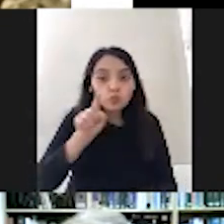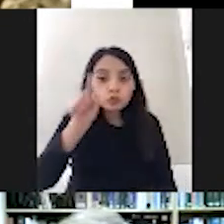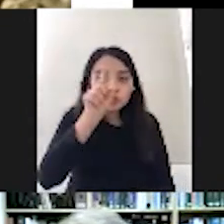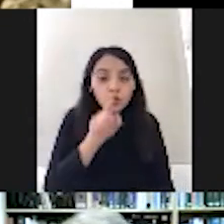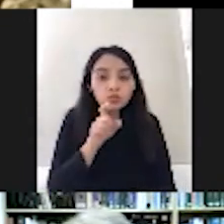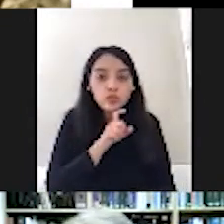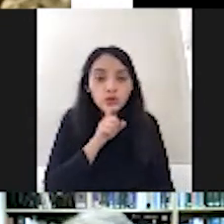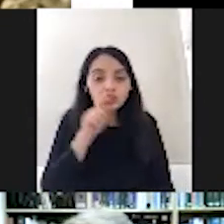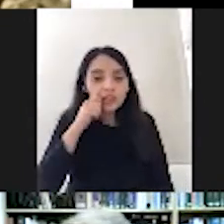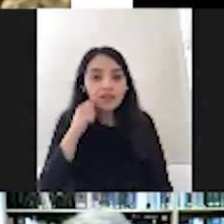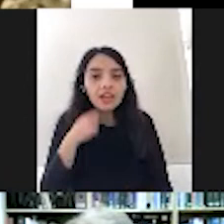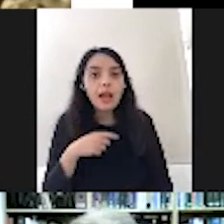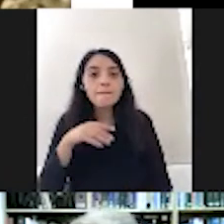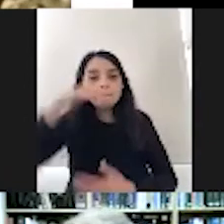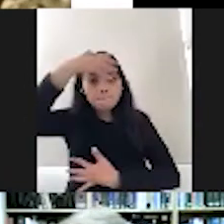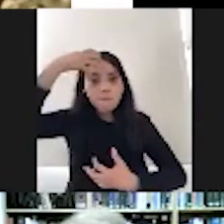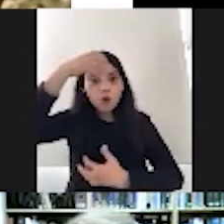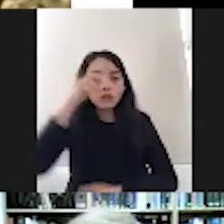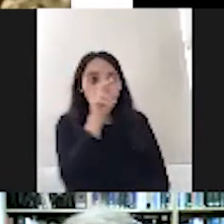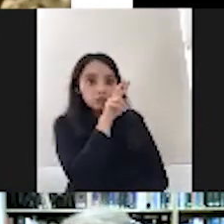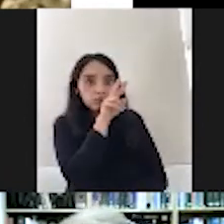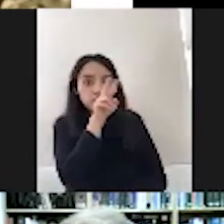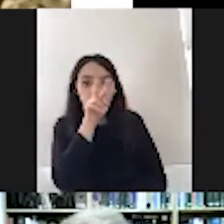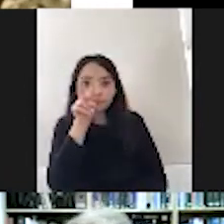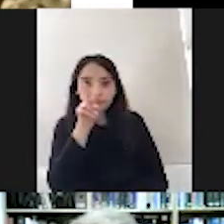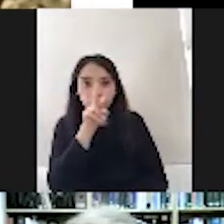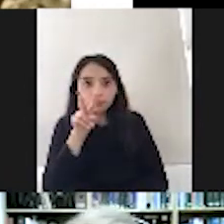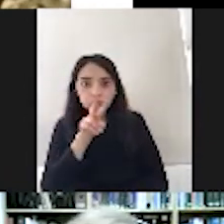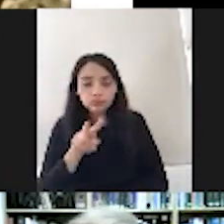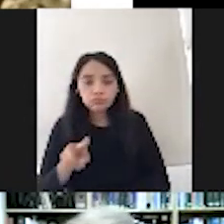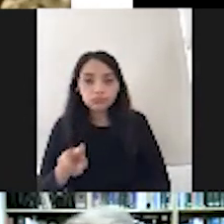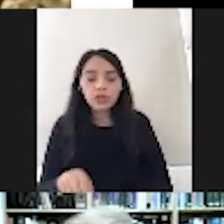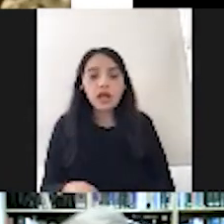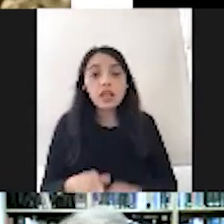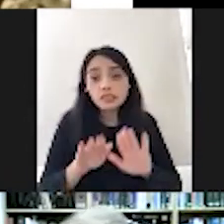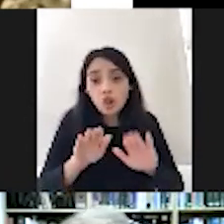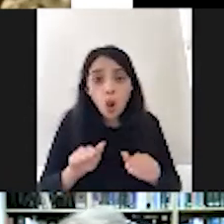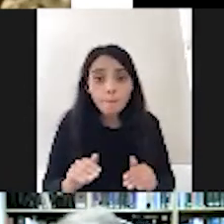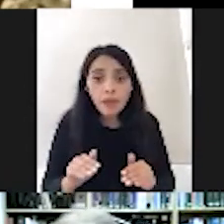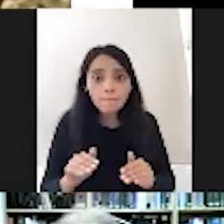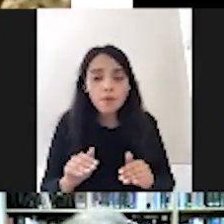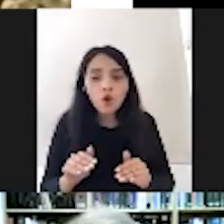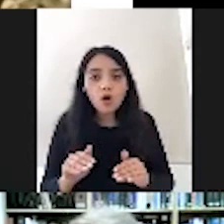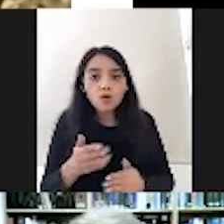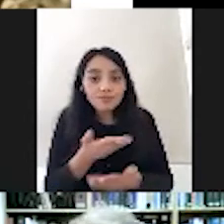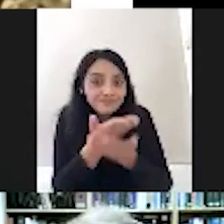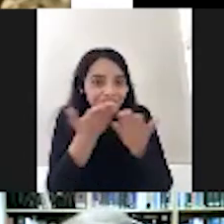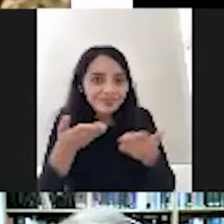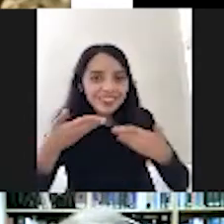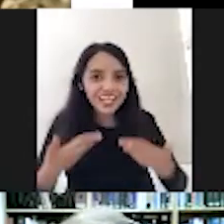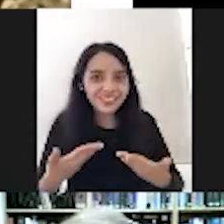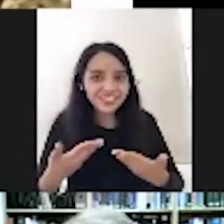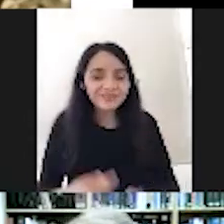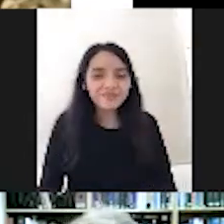la mirada mientras recorría esta foto, de la misma manera en que lo están haciendo ustedes en este minuto. Muchos de ustedes no